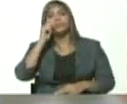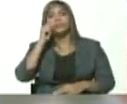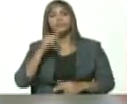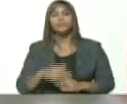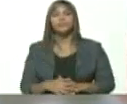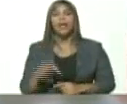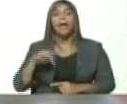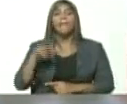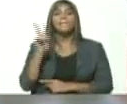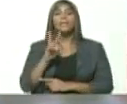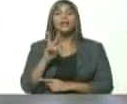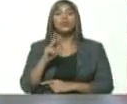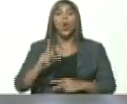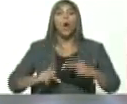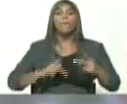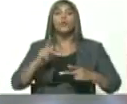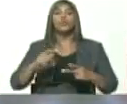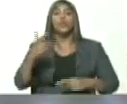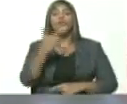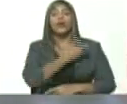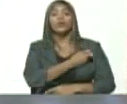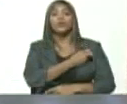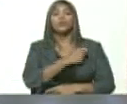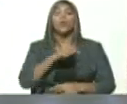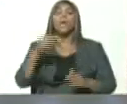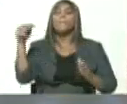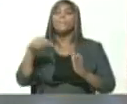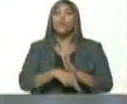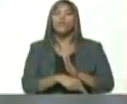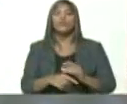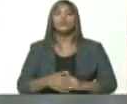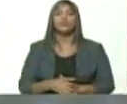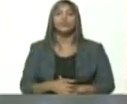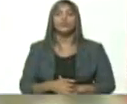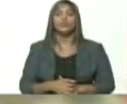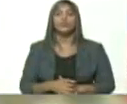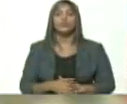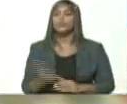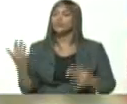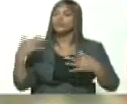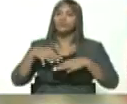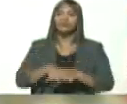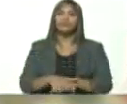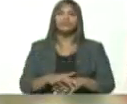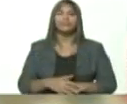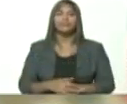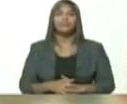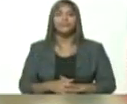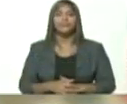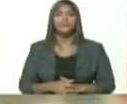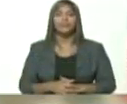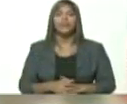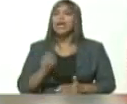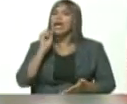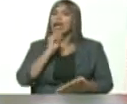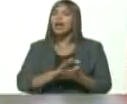En Venezuela los procesos de vacunación son masivos, incluyentes. Son gratuitos para